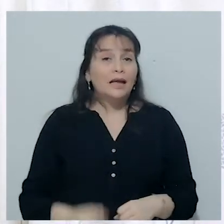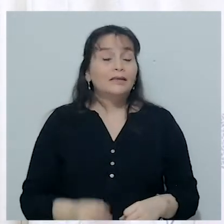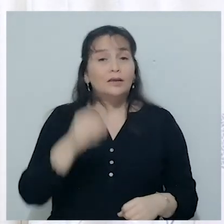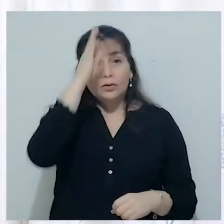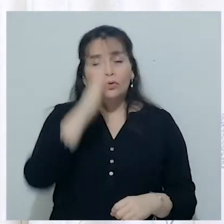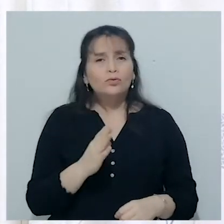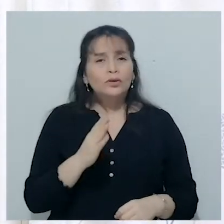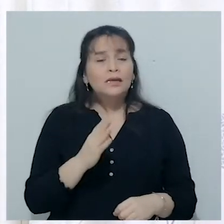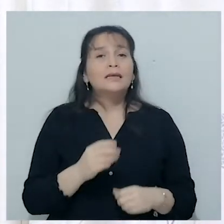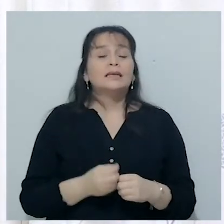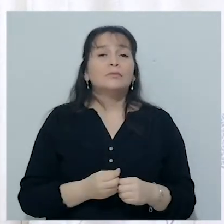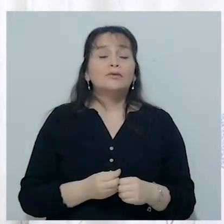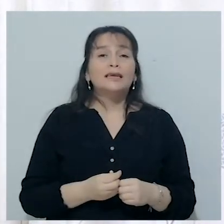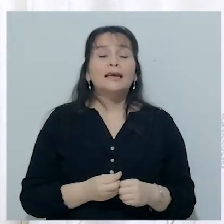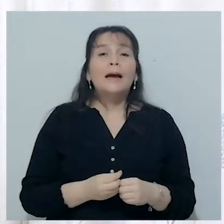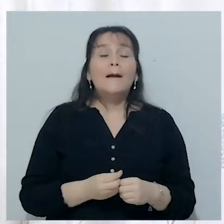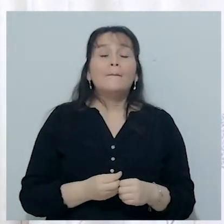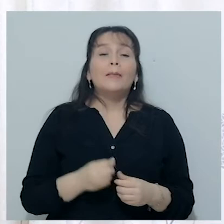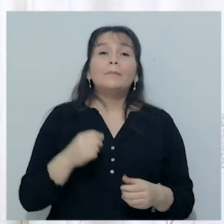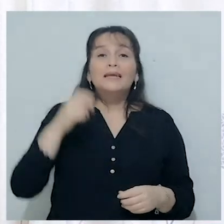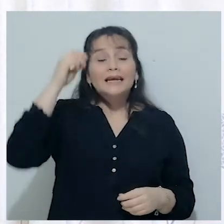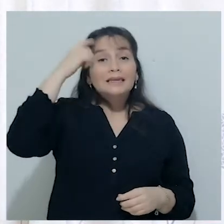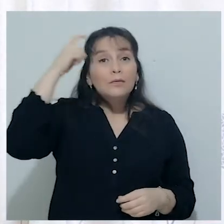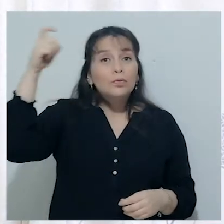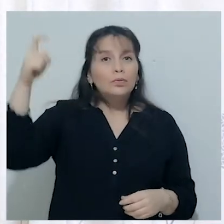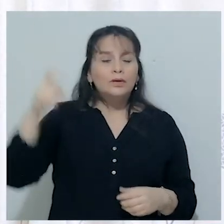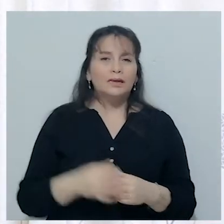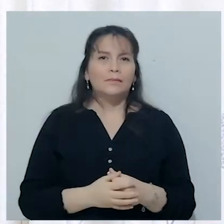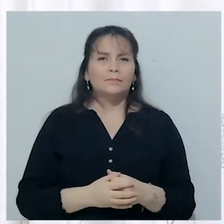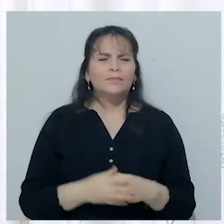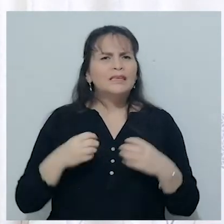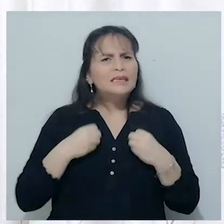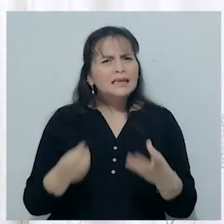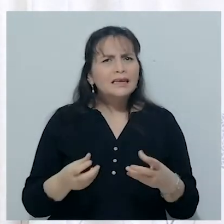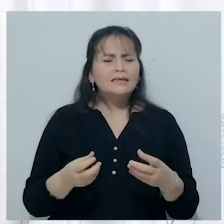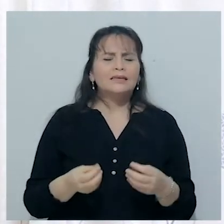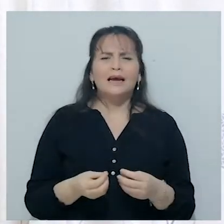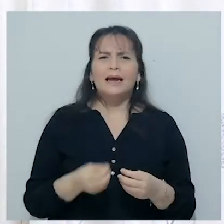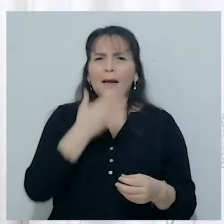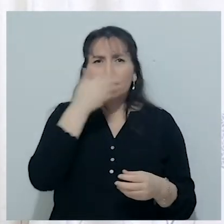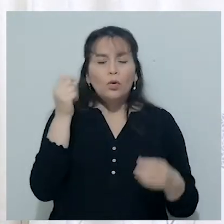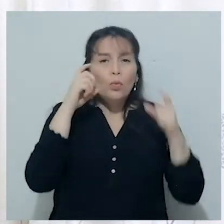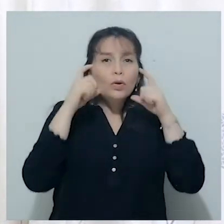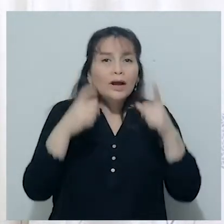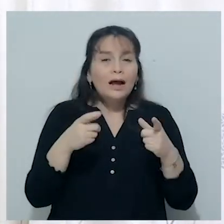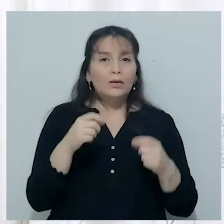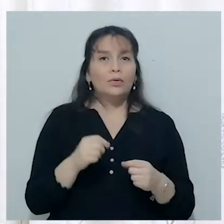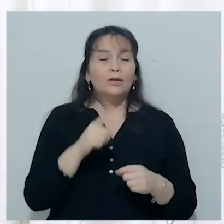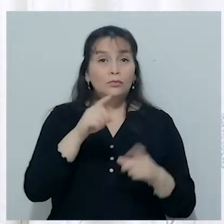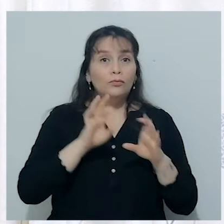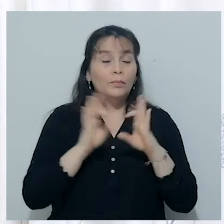que tenemos para enseñar la verdad de Dios. Tenemos que aplicar sabiduría. ¿Quieres dejar la mejor herencia en tu